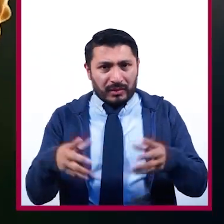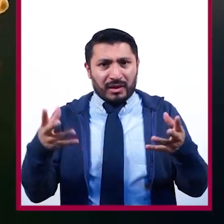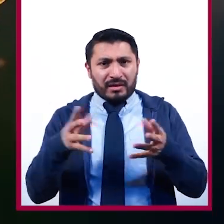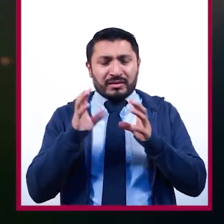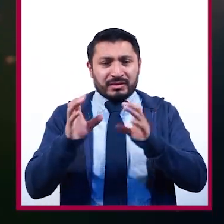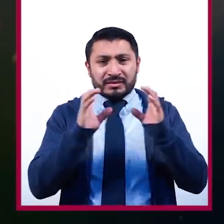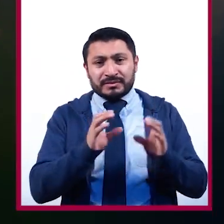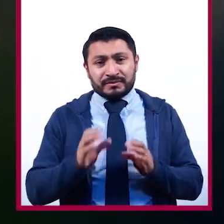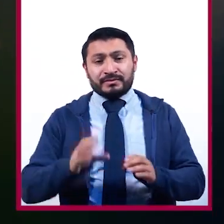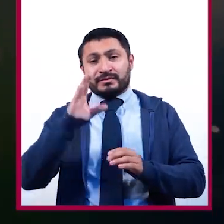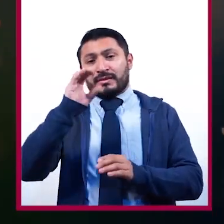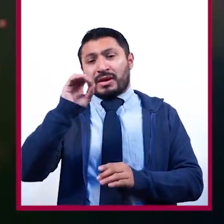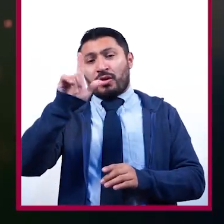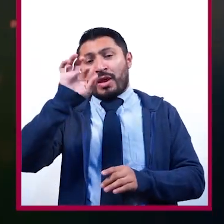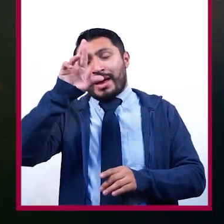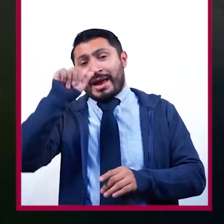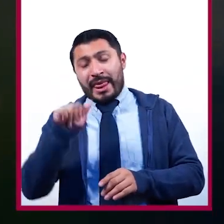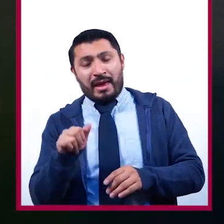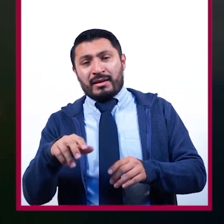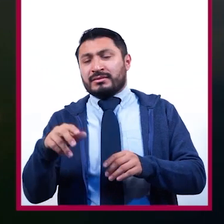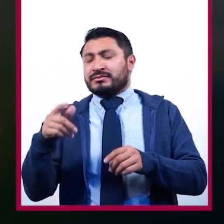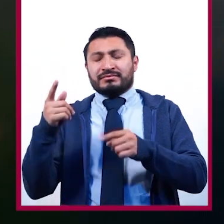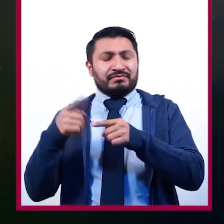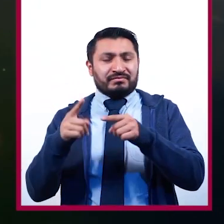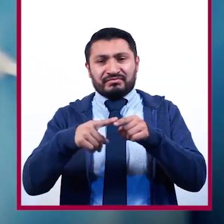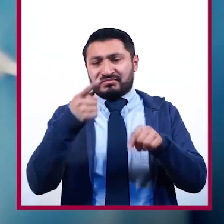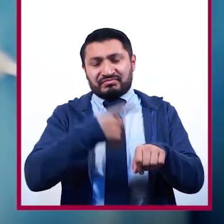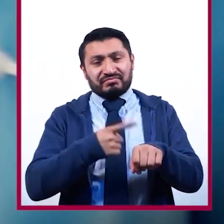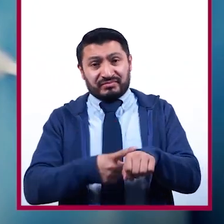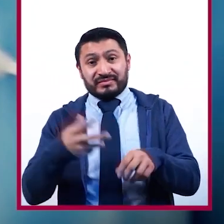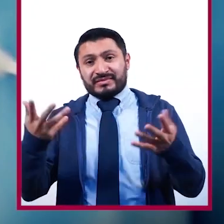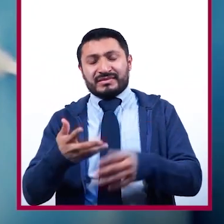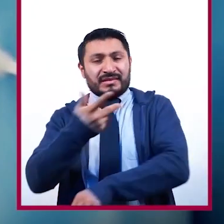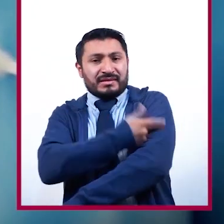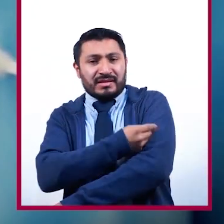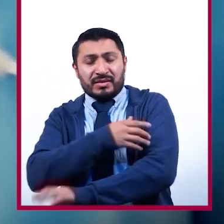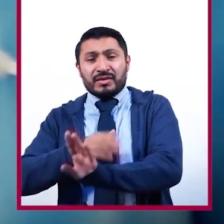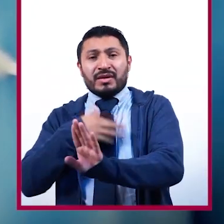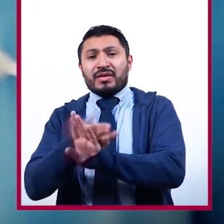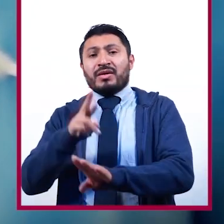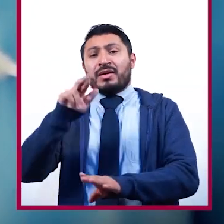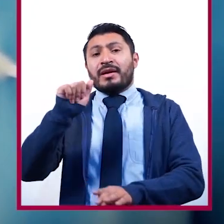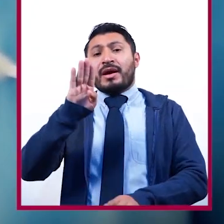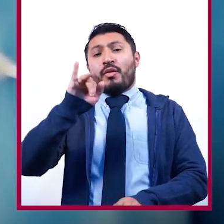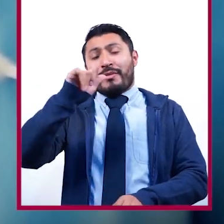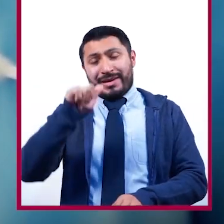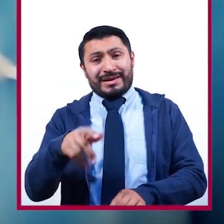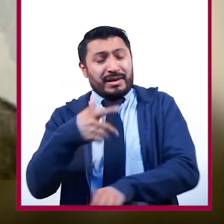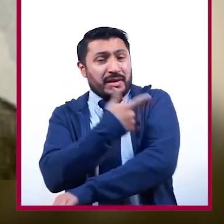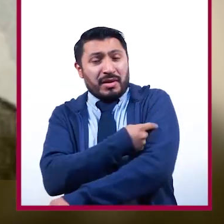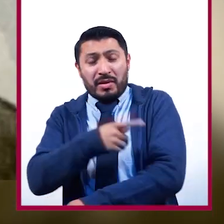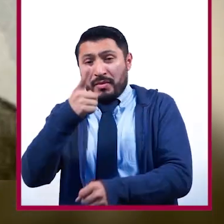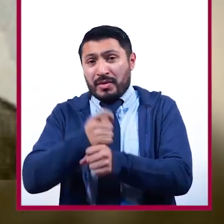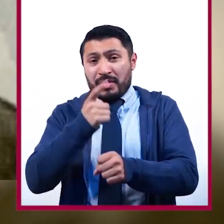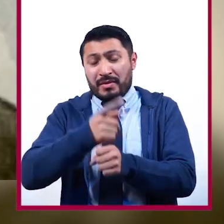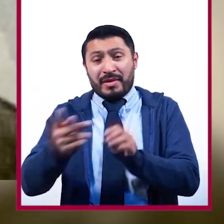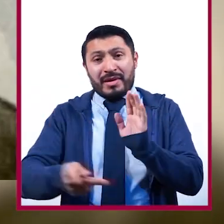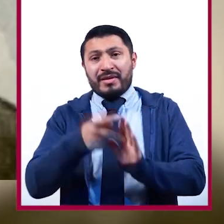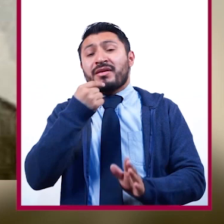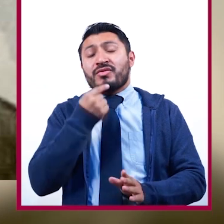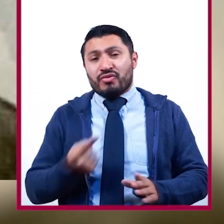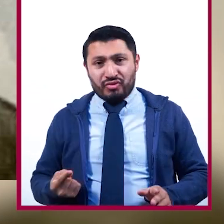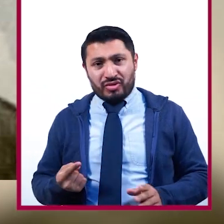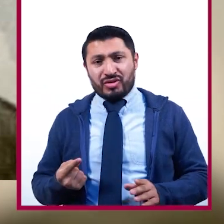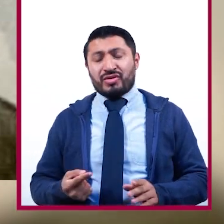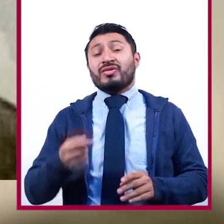cultivar las vacunas contra el cólera de las aves y el carbunco. Y produjo la vacuna contra la rabia, la cual aplicó por primera vez